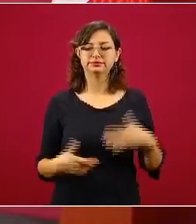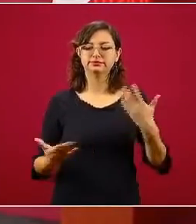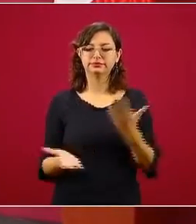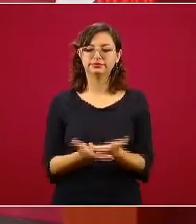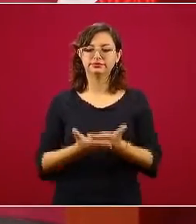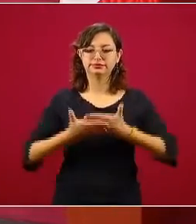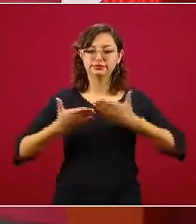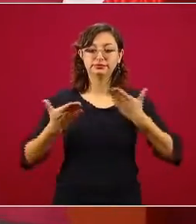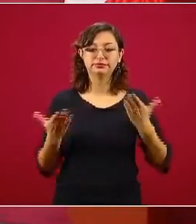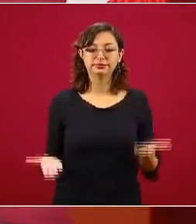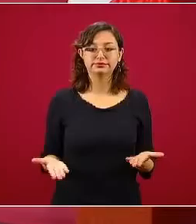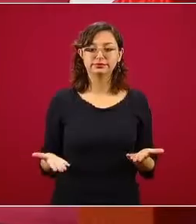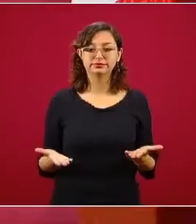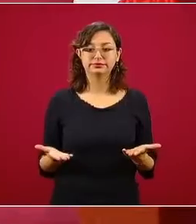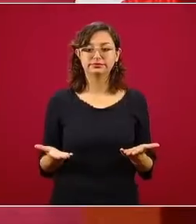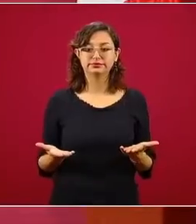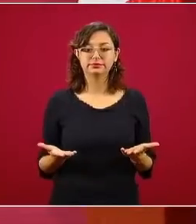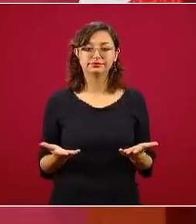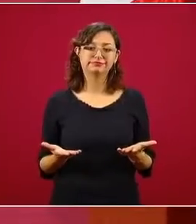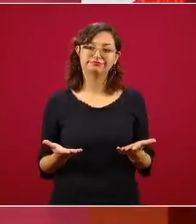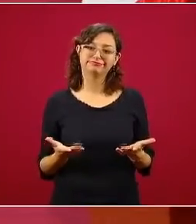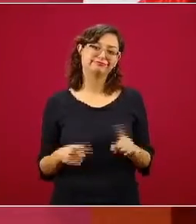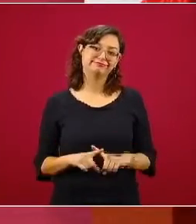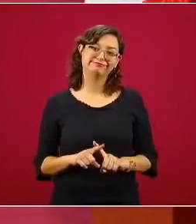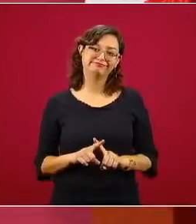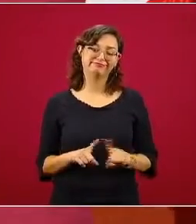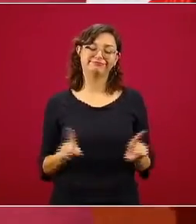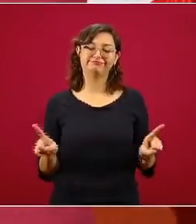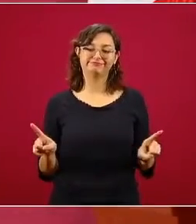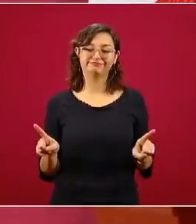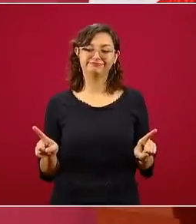ya es distinto